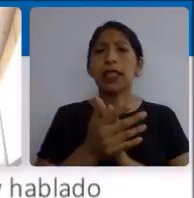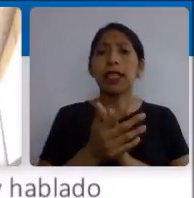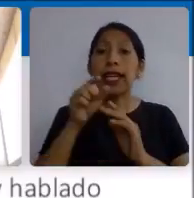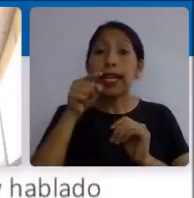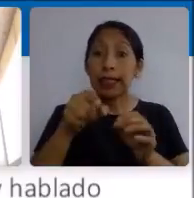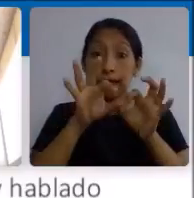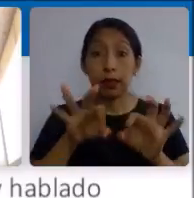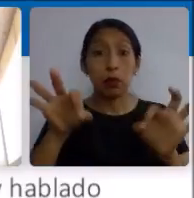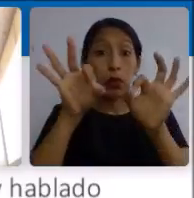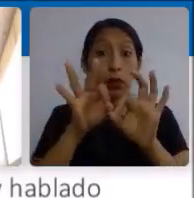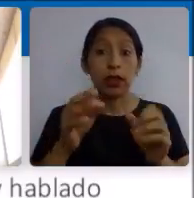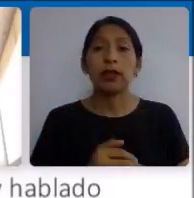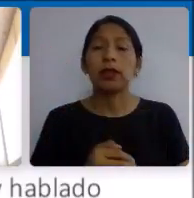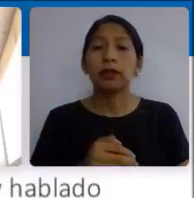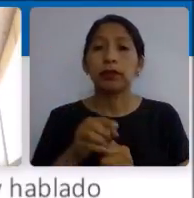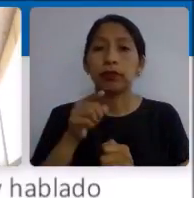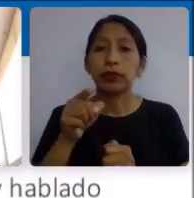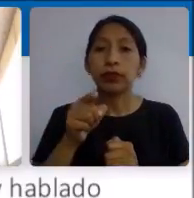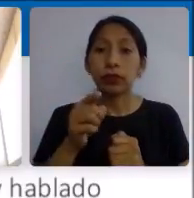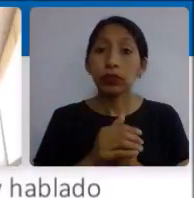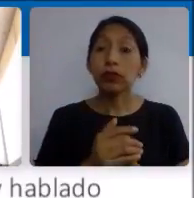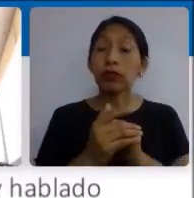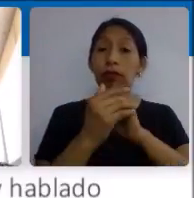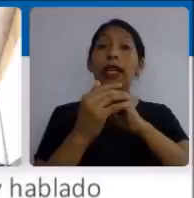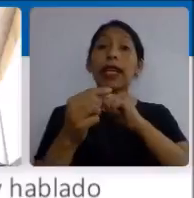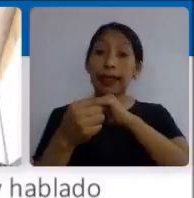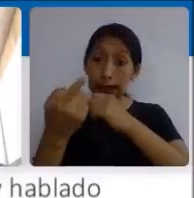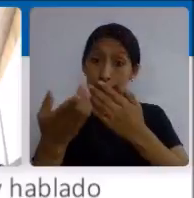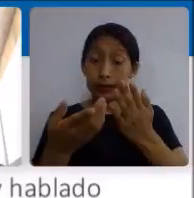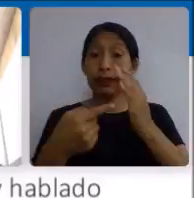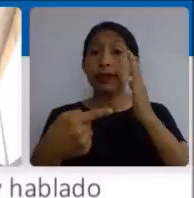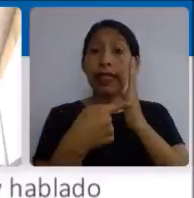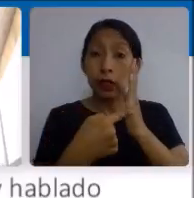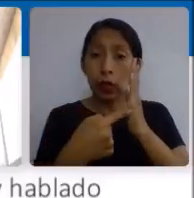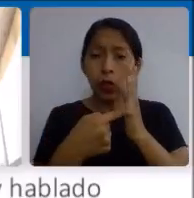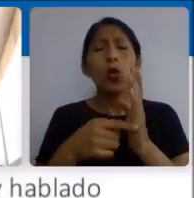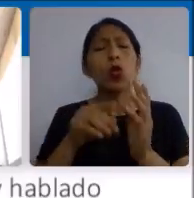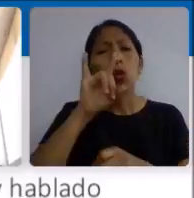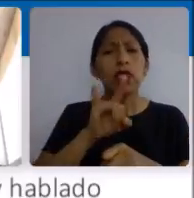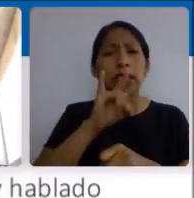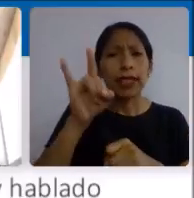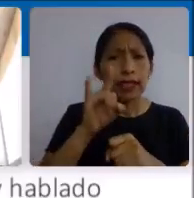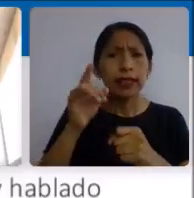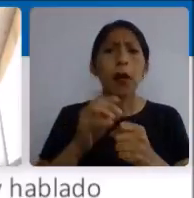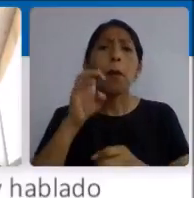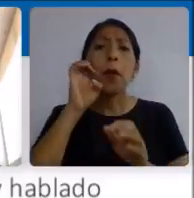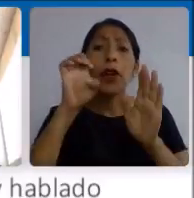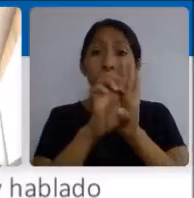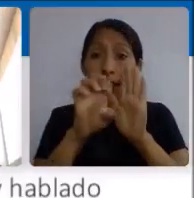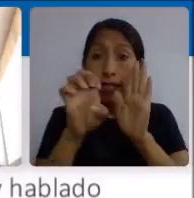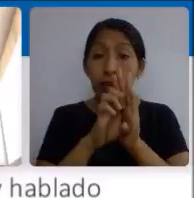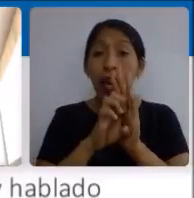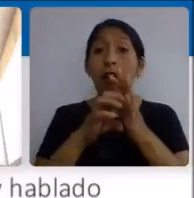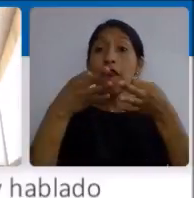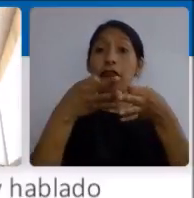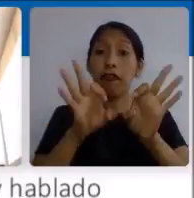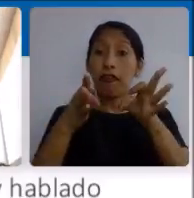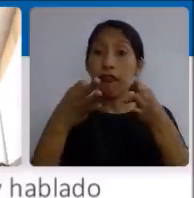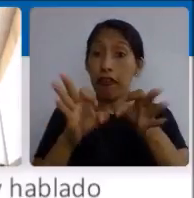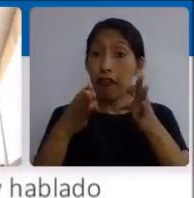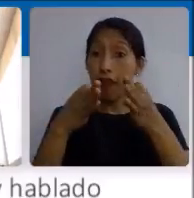este mercado es sumamente tecnológico, utiliza mucho las redes sociales. Por ejemplo, en el caso de Facebook, es una